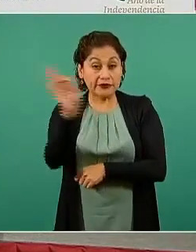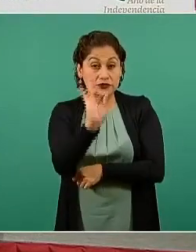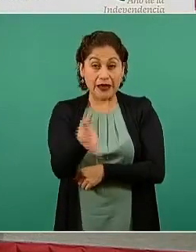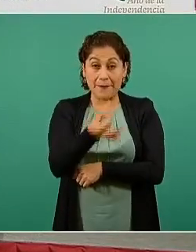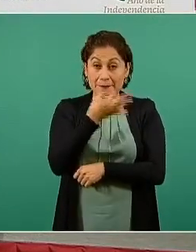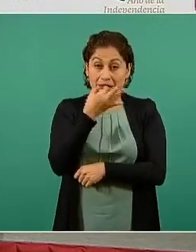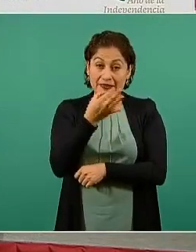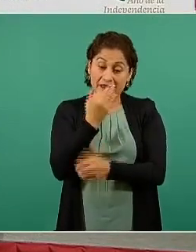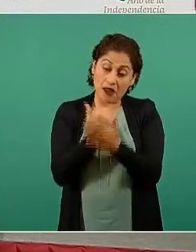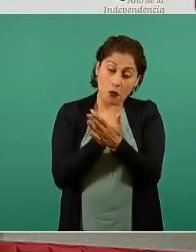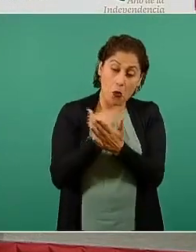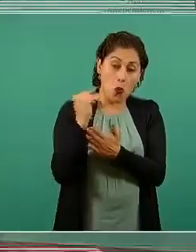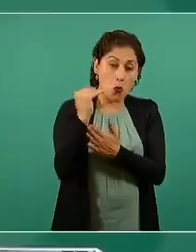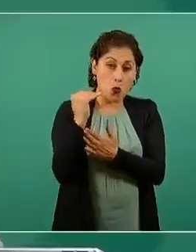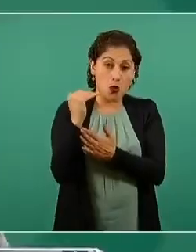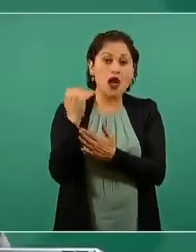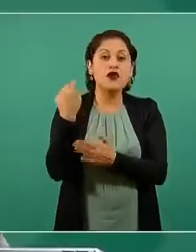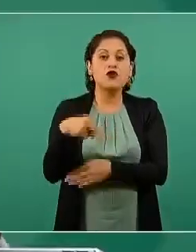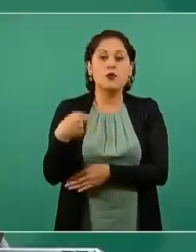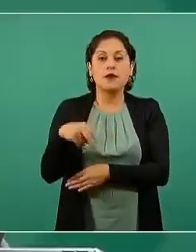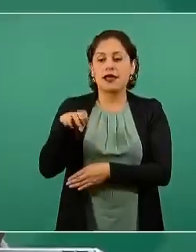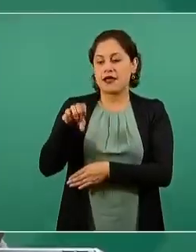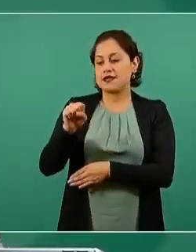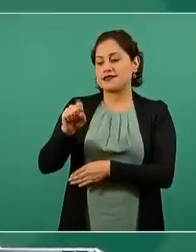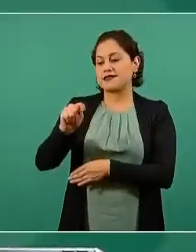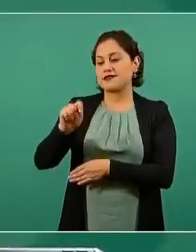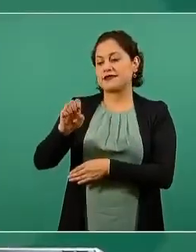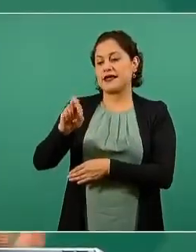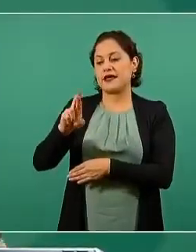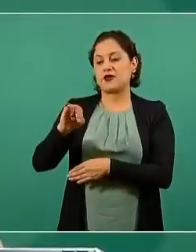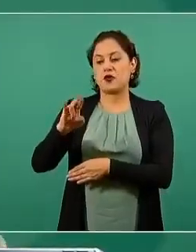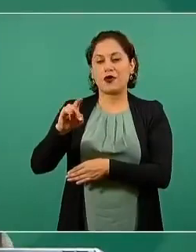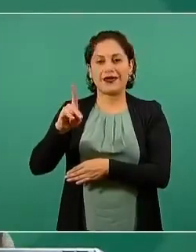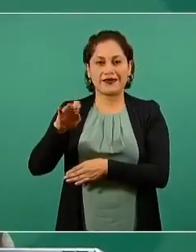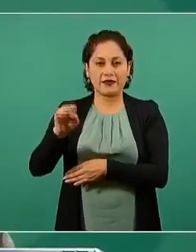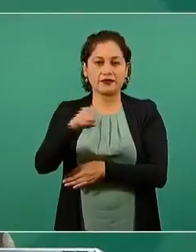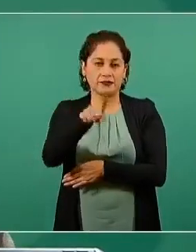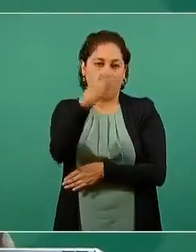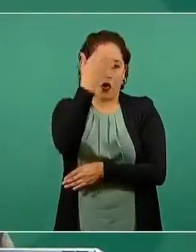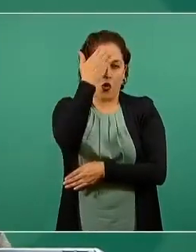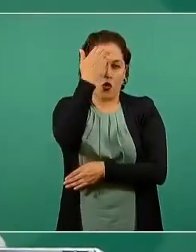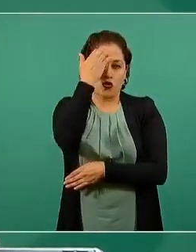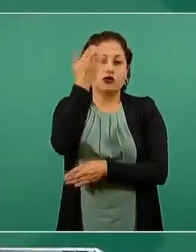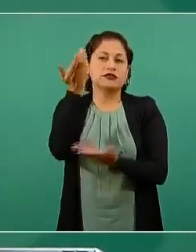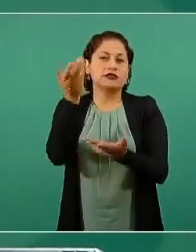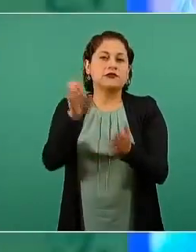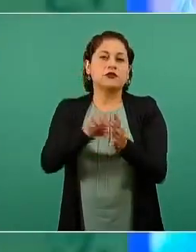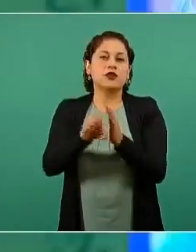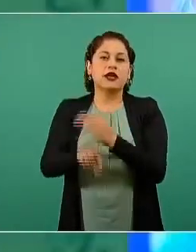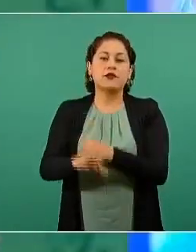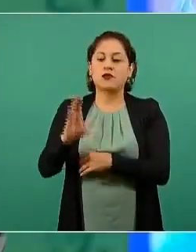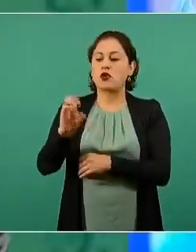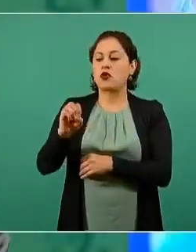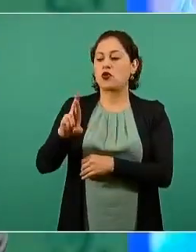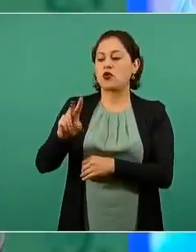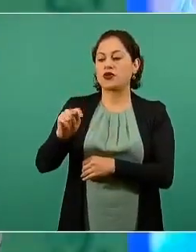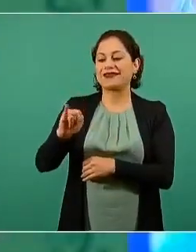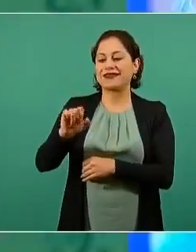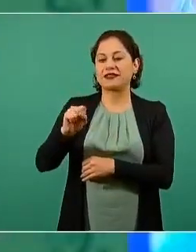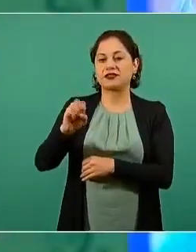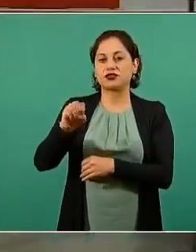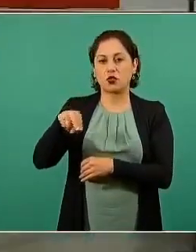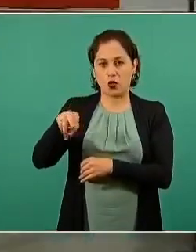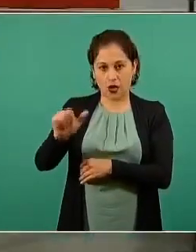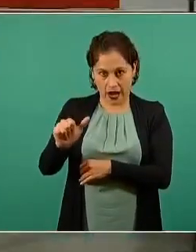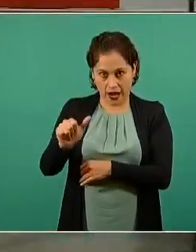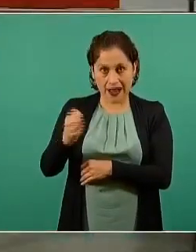medicamentos esteroides para pronta identificación, los que popularmente se conocen como derivados de la cortisona,